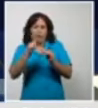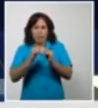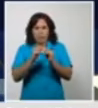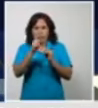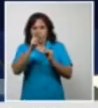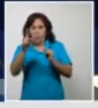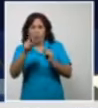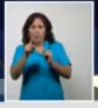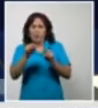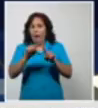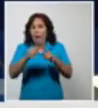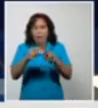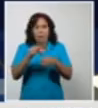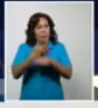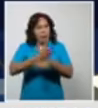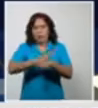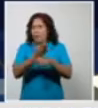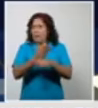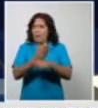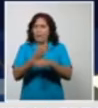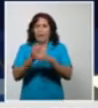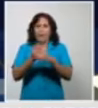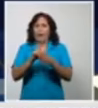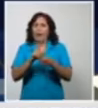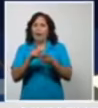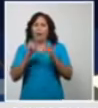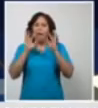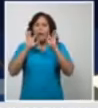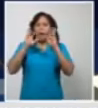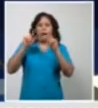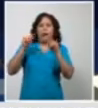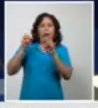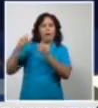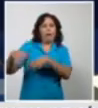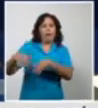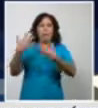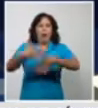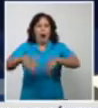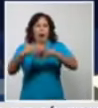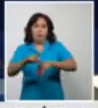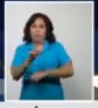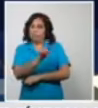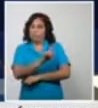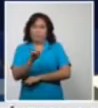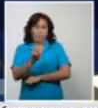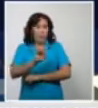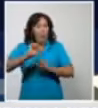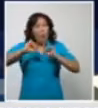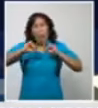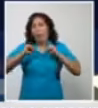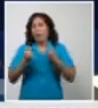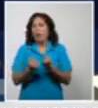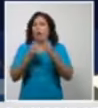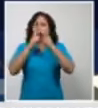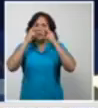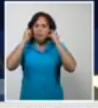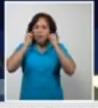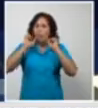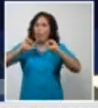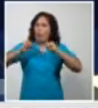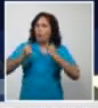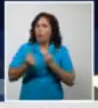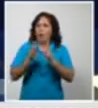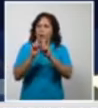ningún momento que hay que limitar las medidas de protección y de restricción como